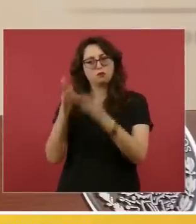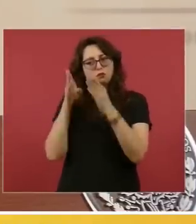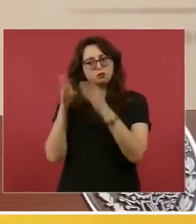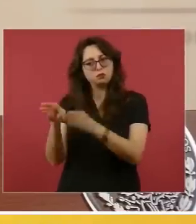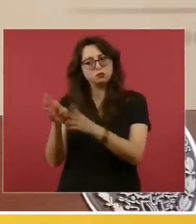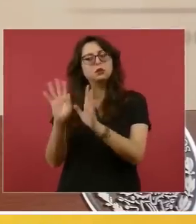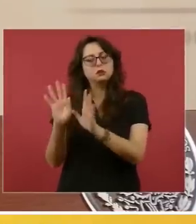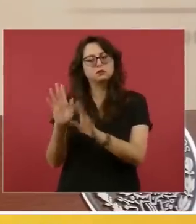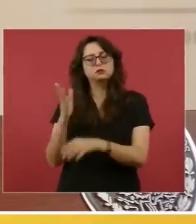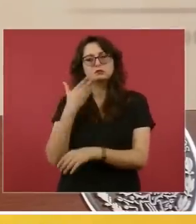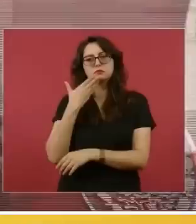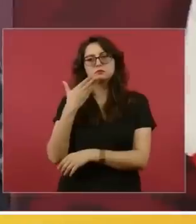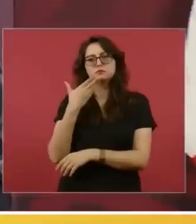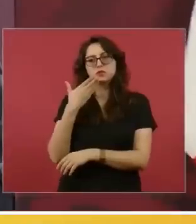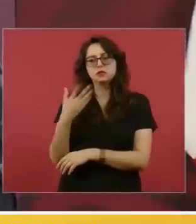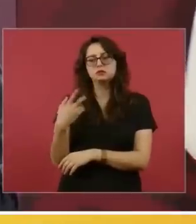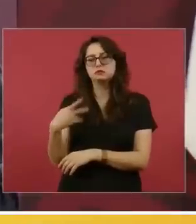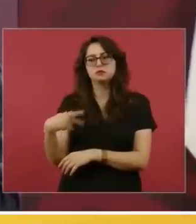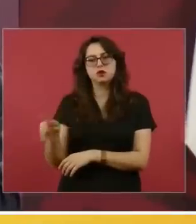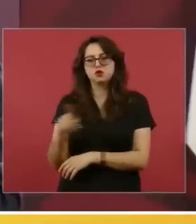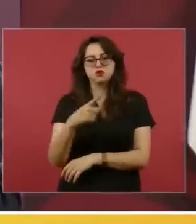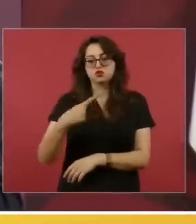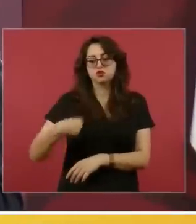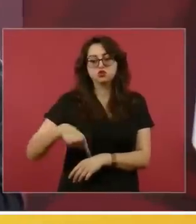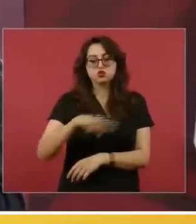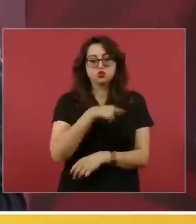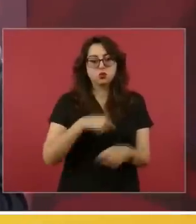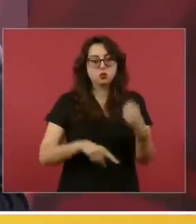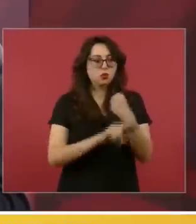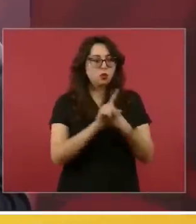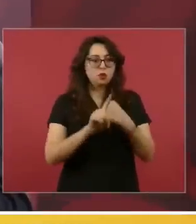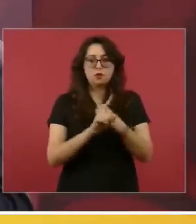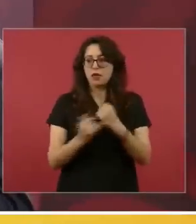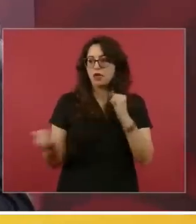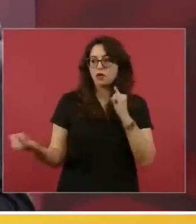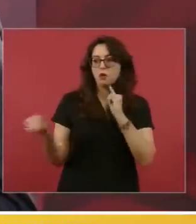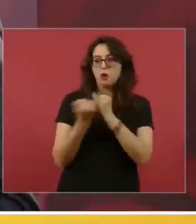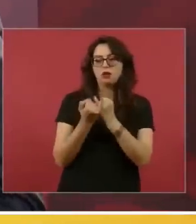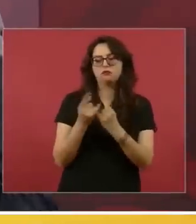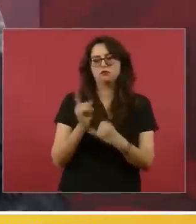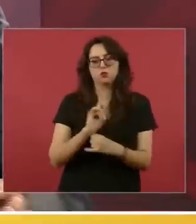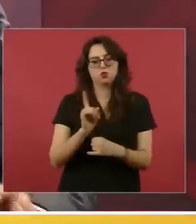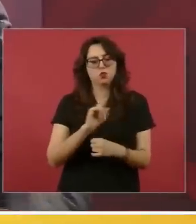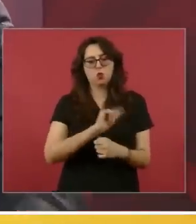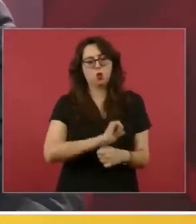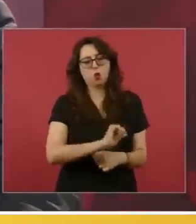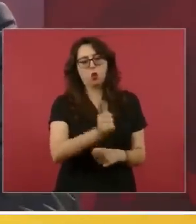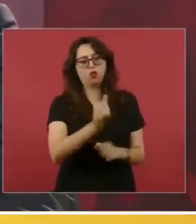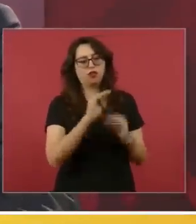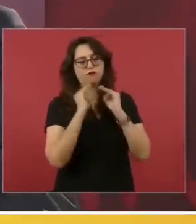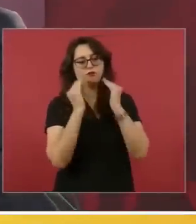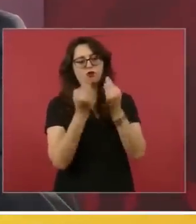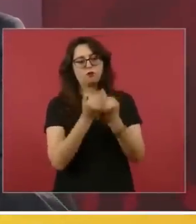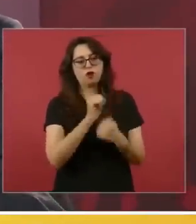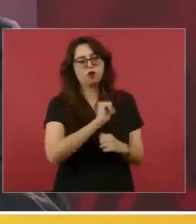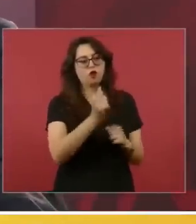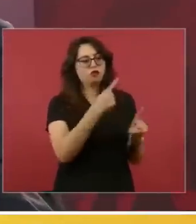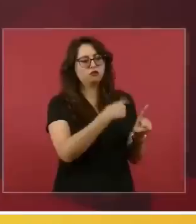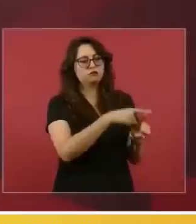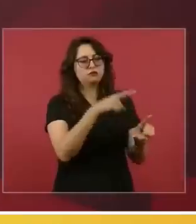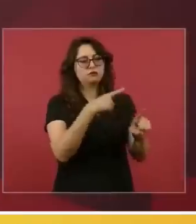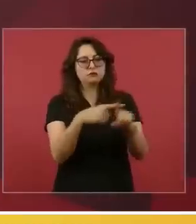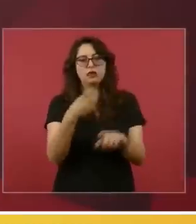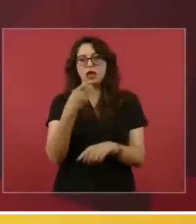problemas distintos a los nuestros Entonces no se pueden extrapolar